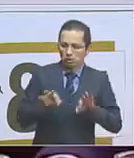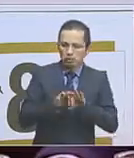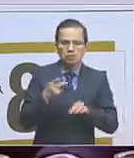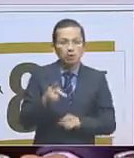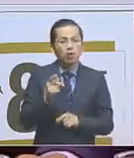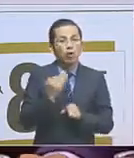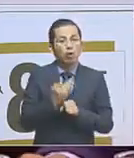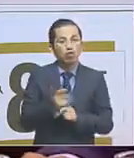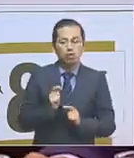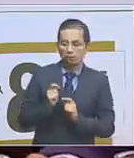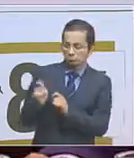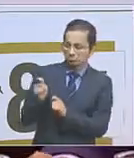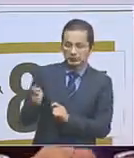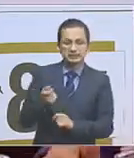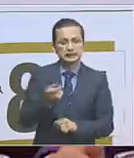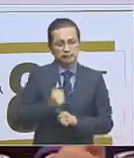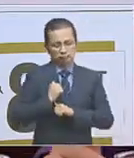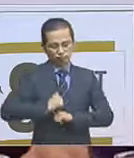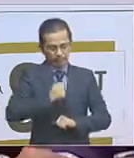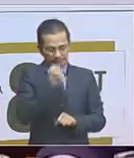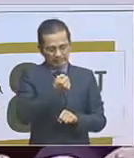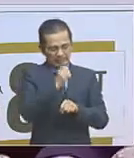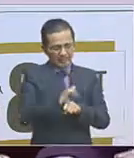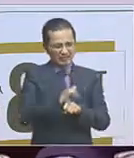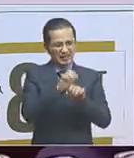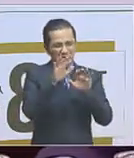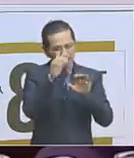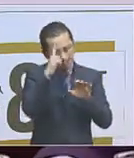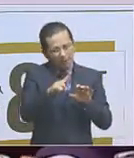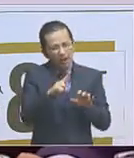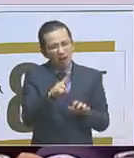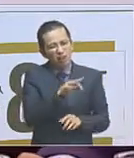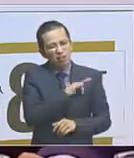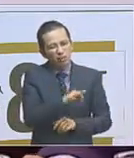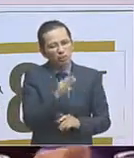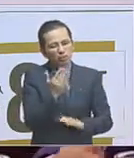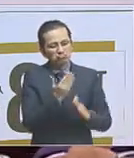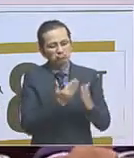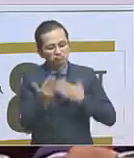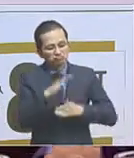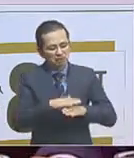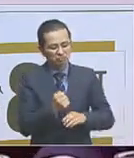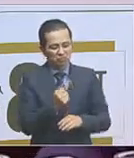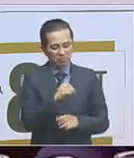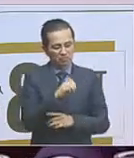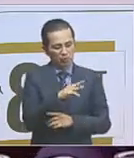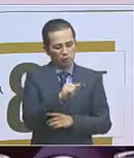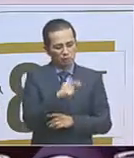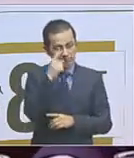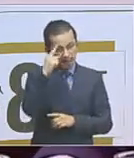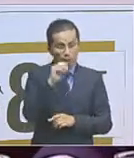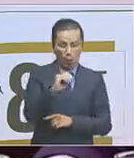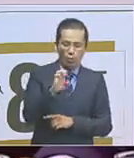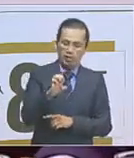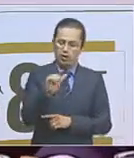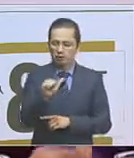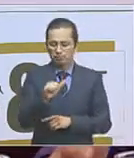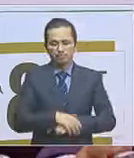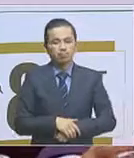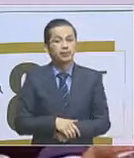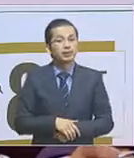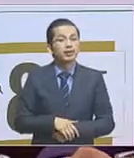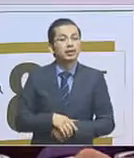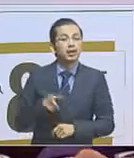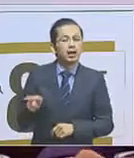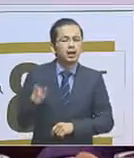secretaría para el fortalecimiento democrático de la organización de los estados americanos es un experto en